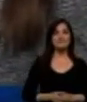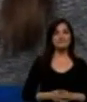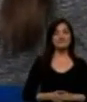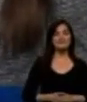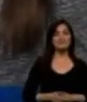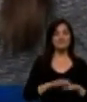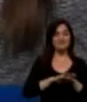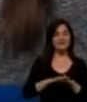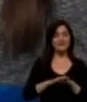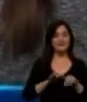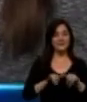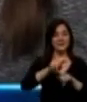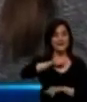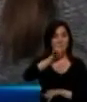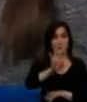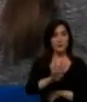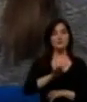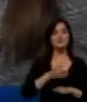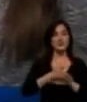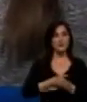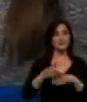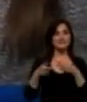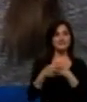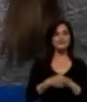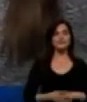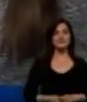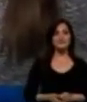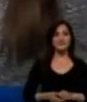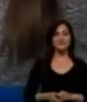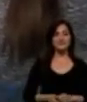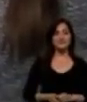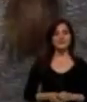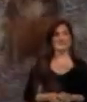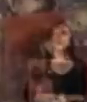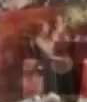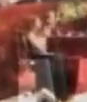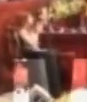los invitamos a seguir en sintonía de Teleamazonas después de este corte comercial. Una buena noche.